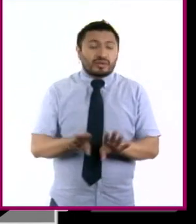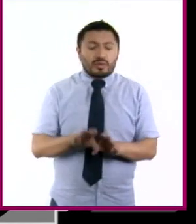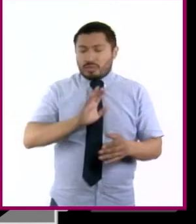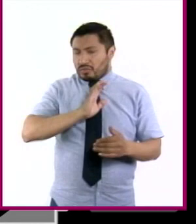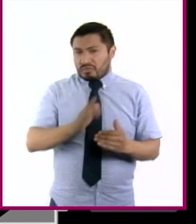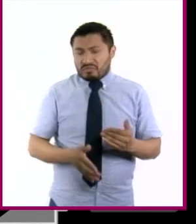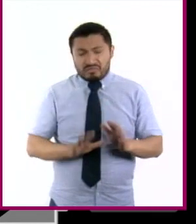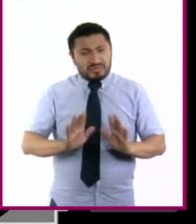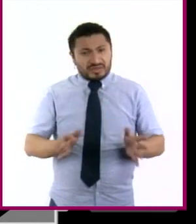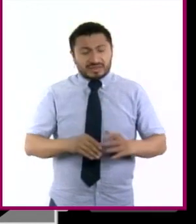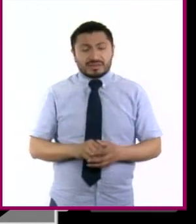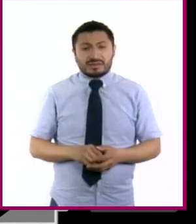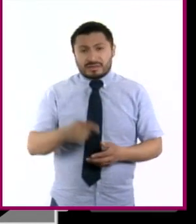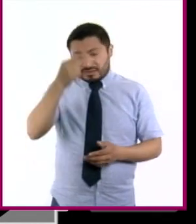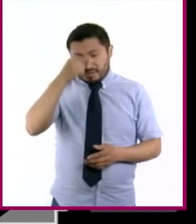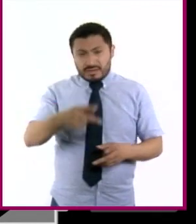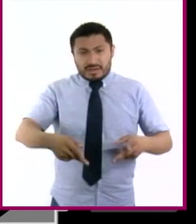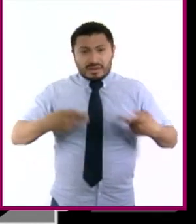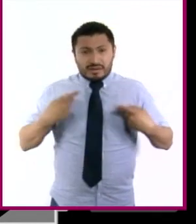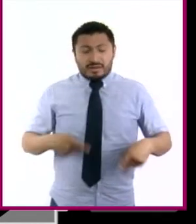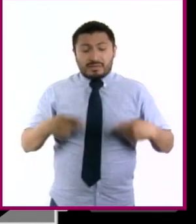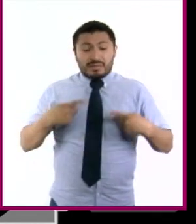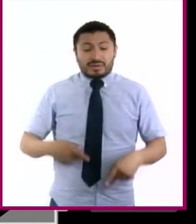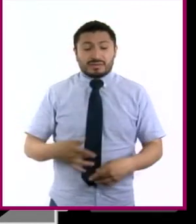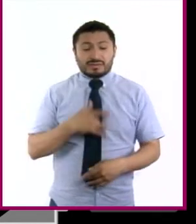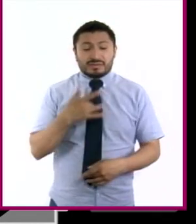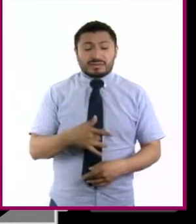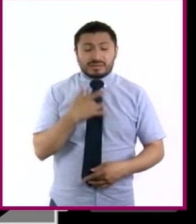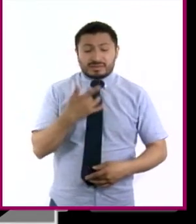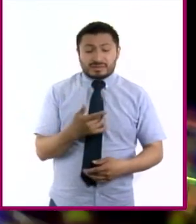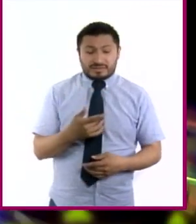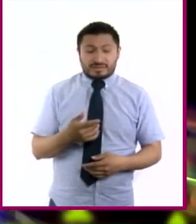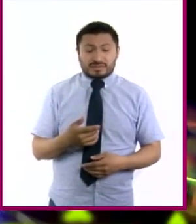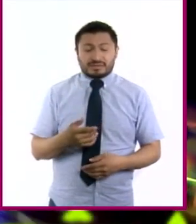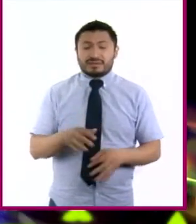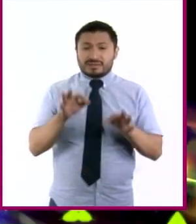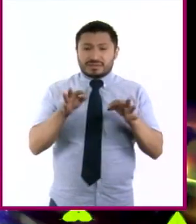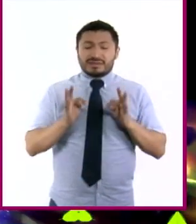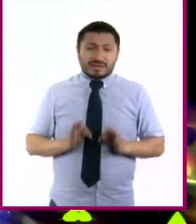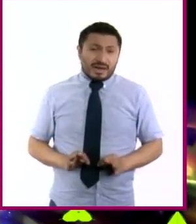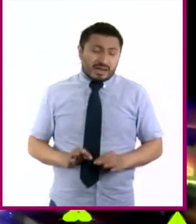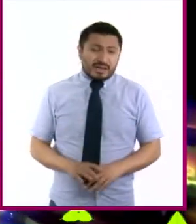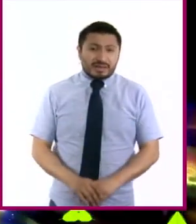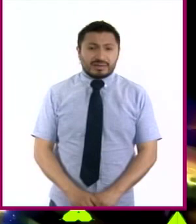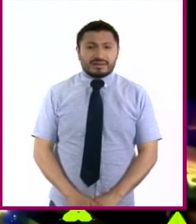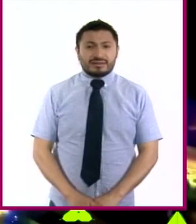lo posible que las personas tengan que escribir, lo cual llega a volverse tedioso.